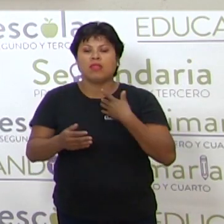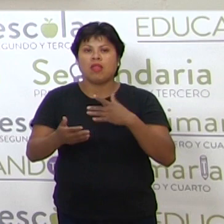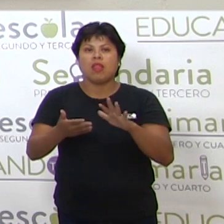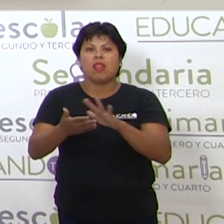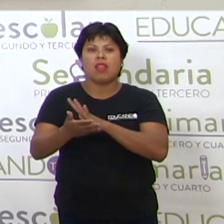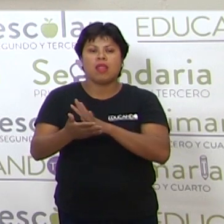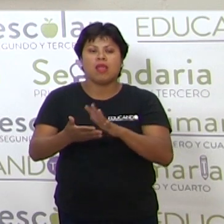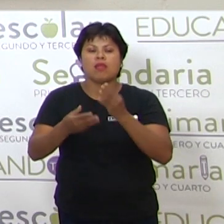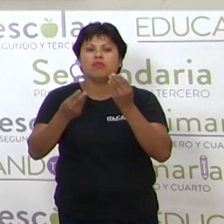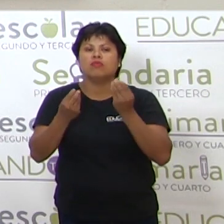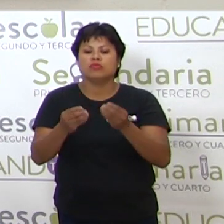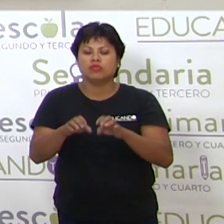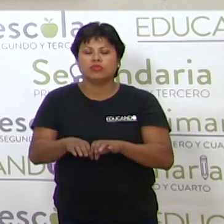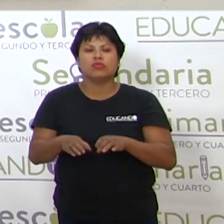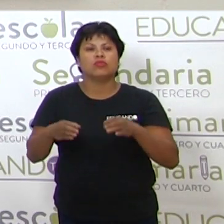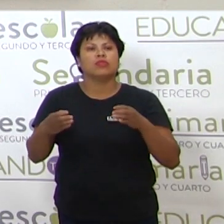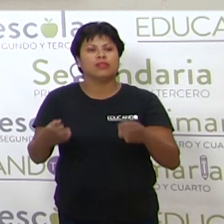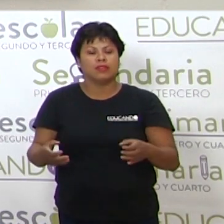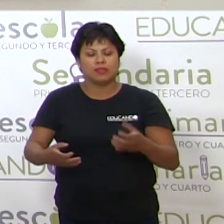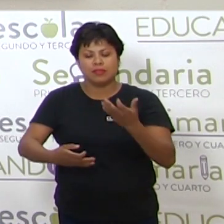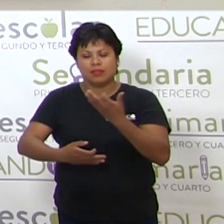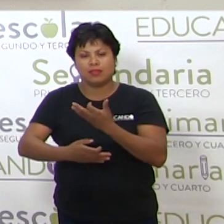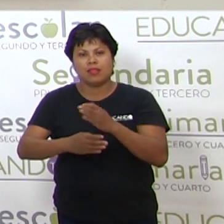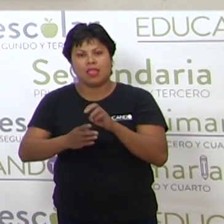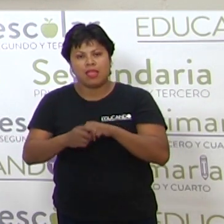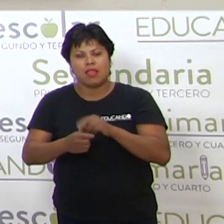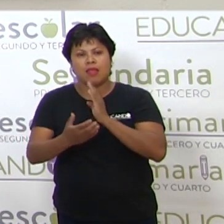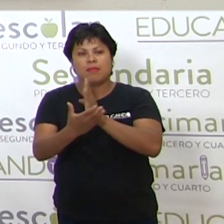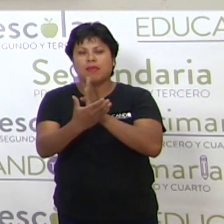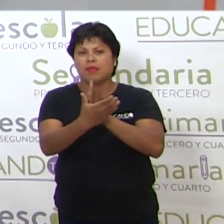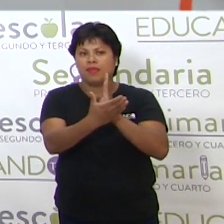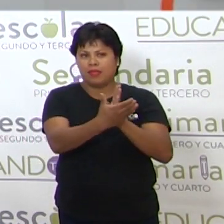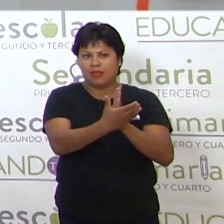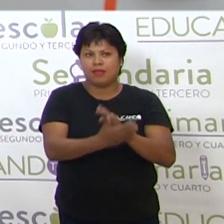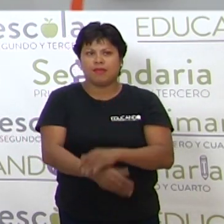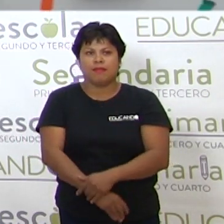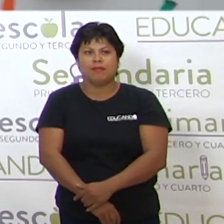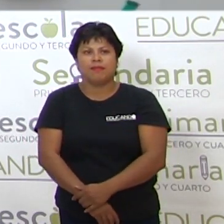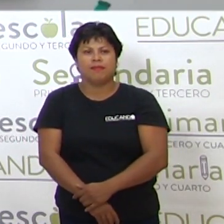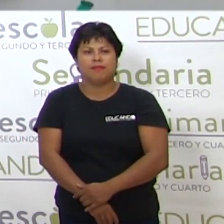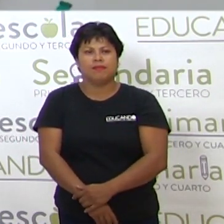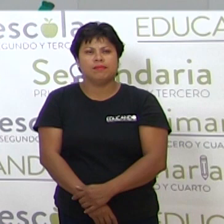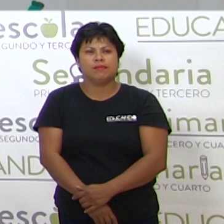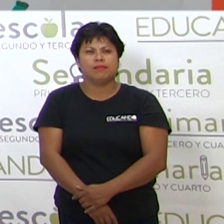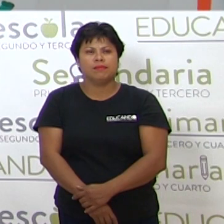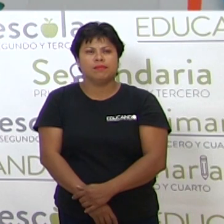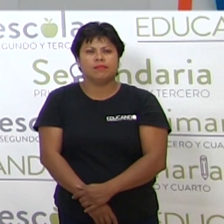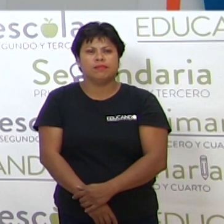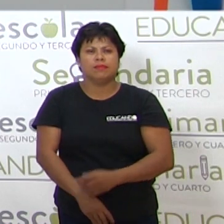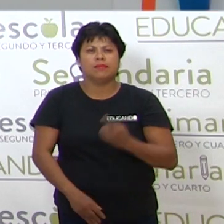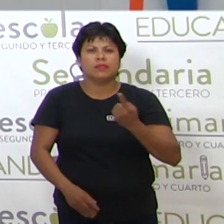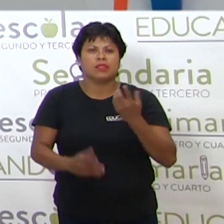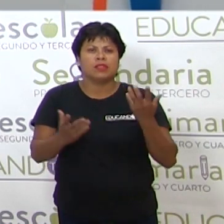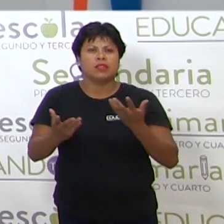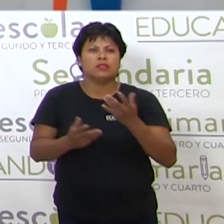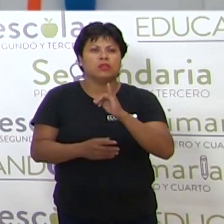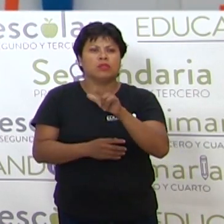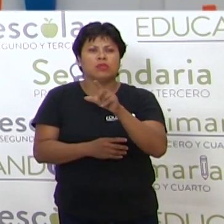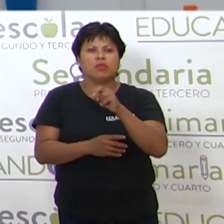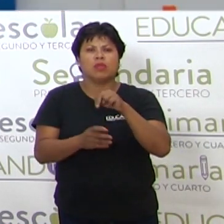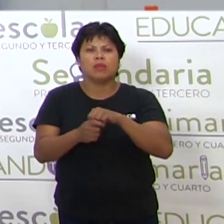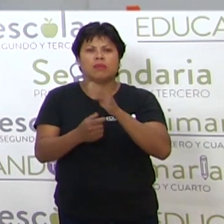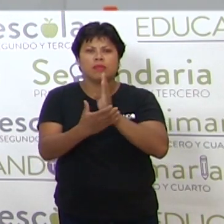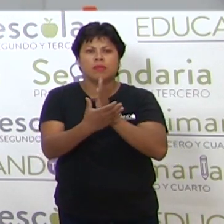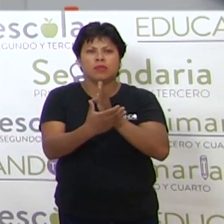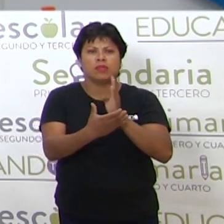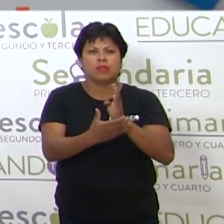muchos cuentos en la biblioteca que hizo julio en la biblioteca